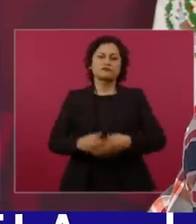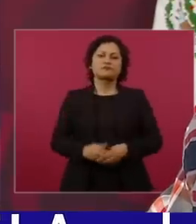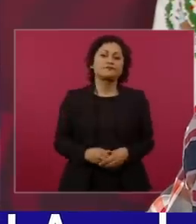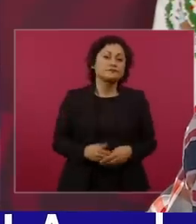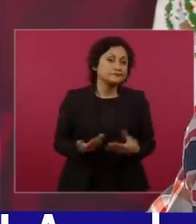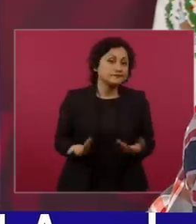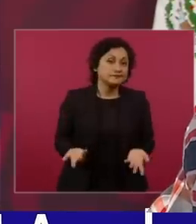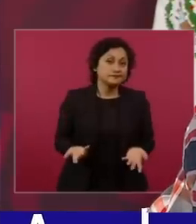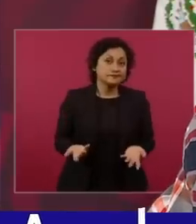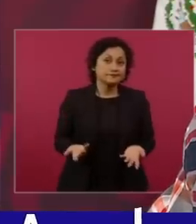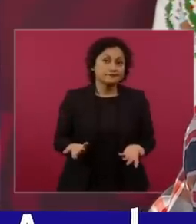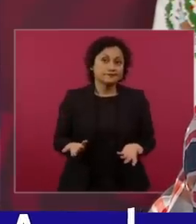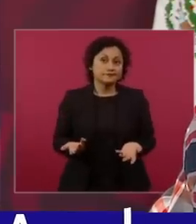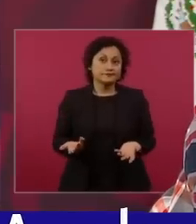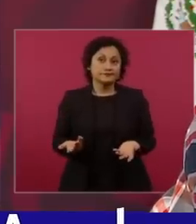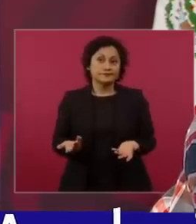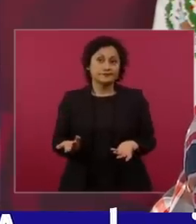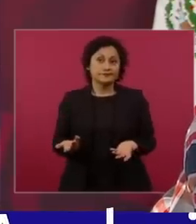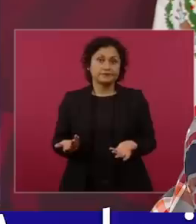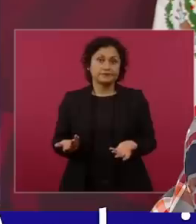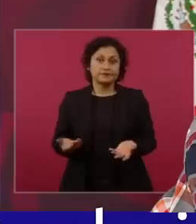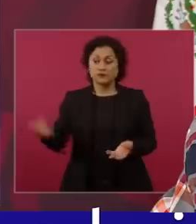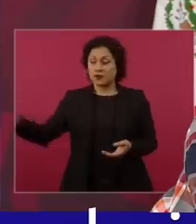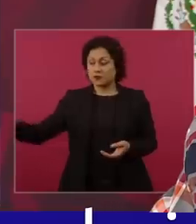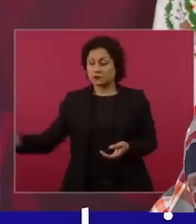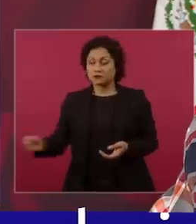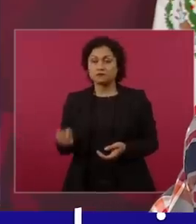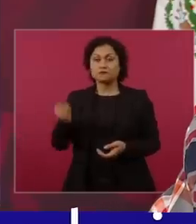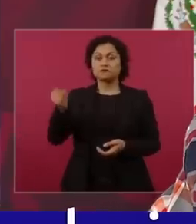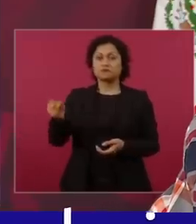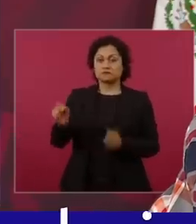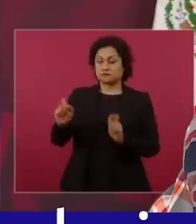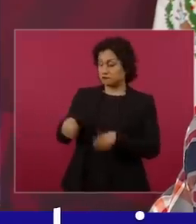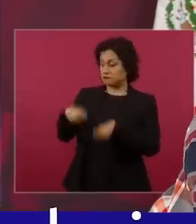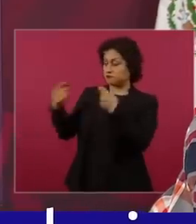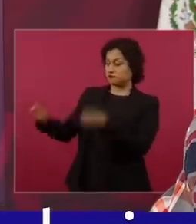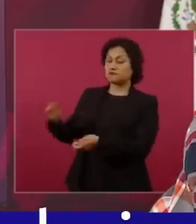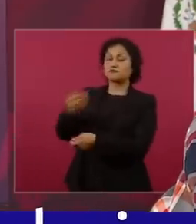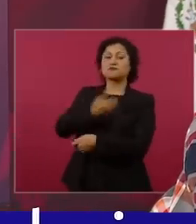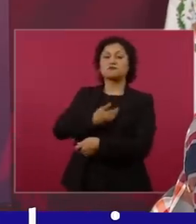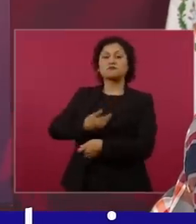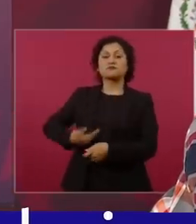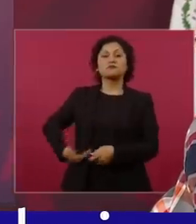Y asume la vicepresidenta,